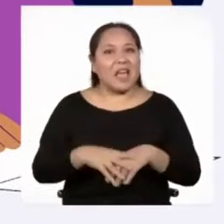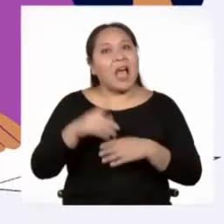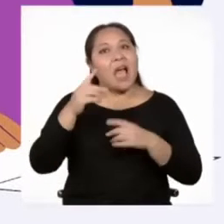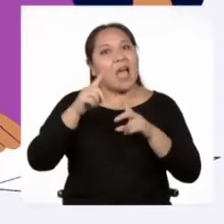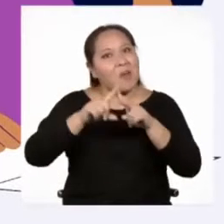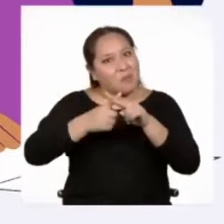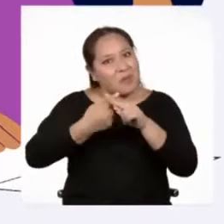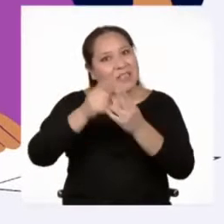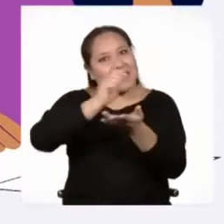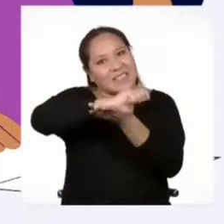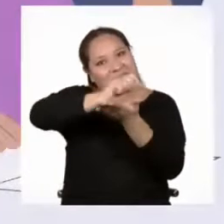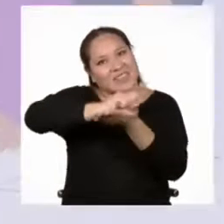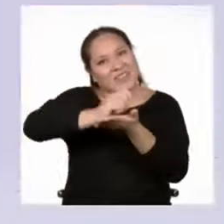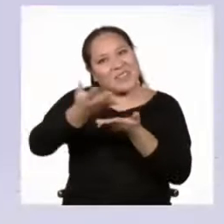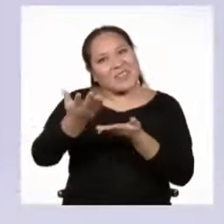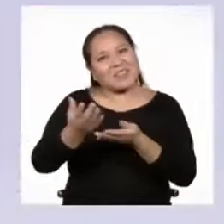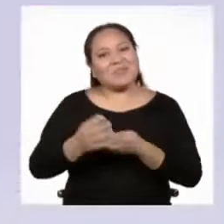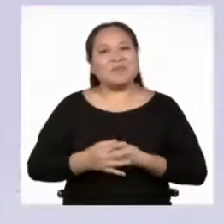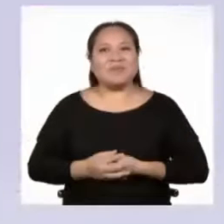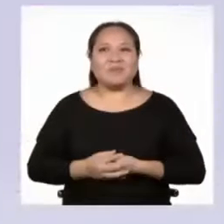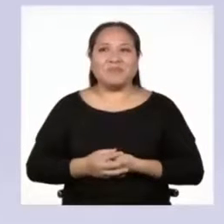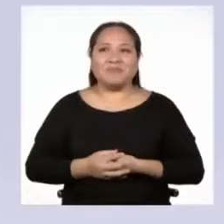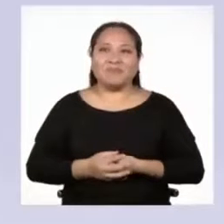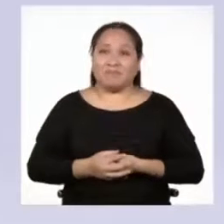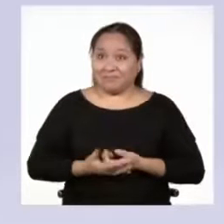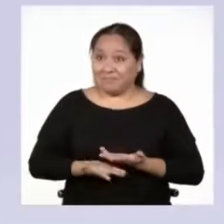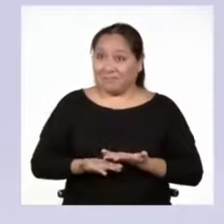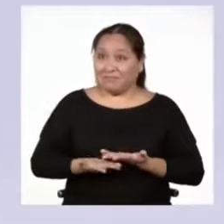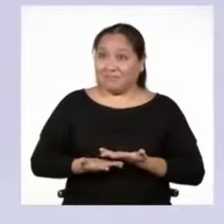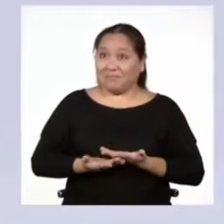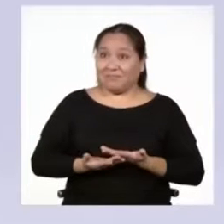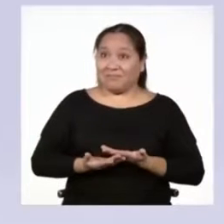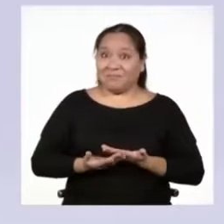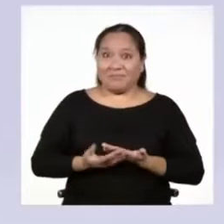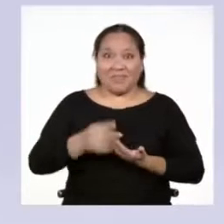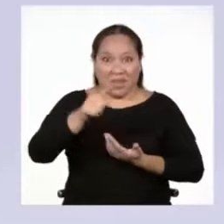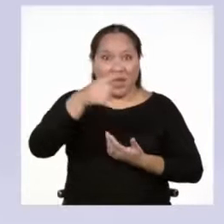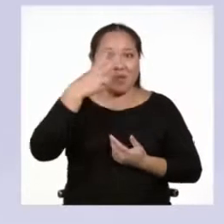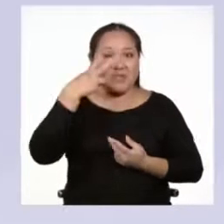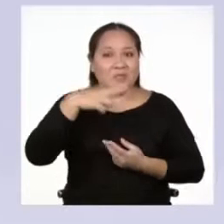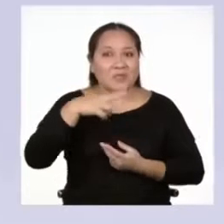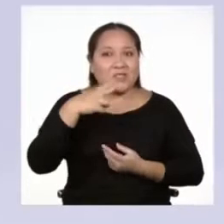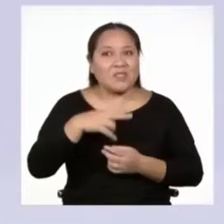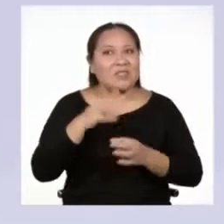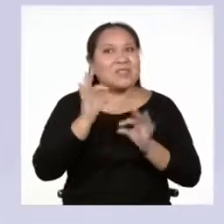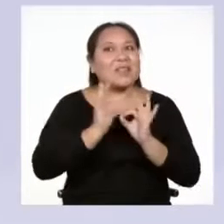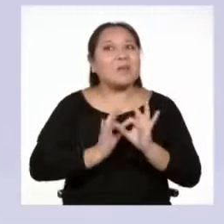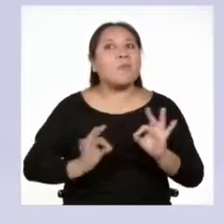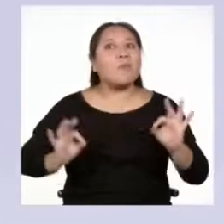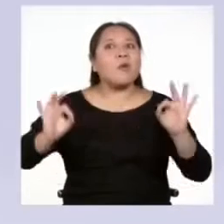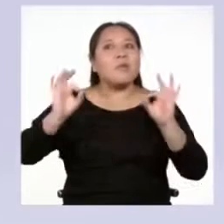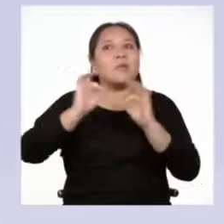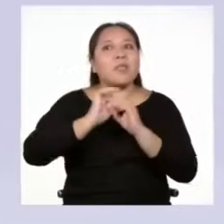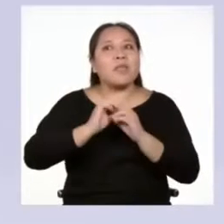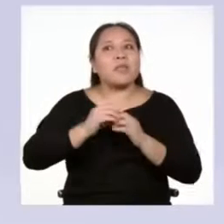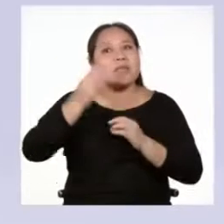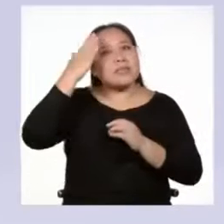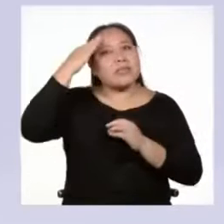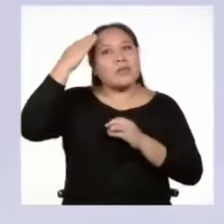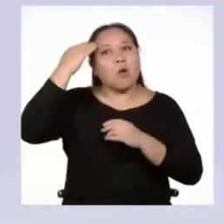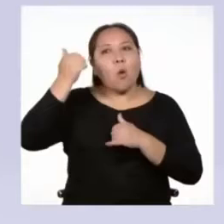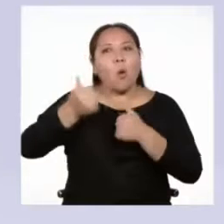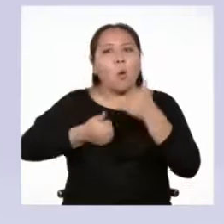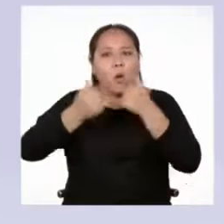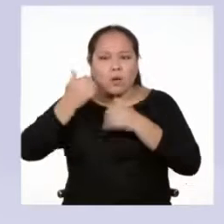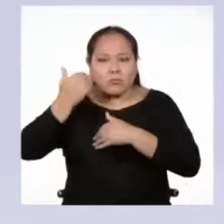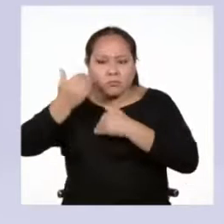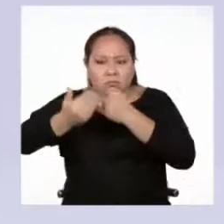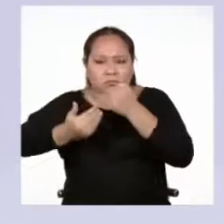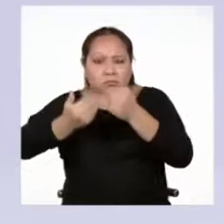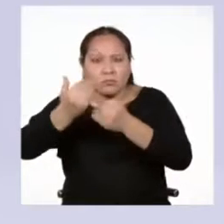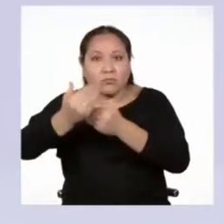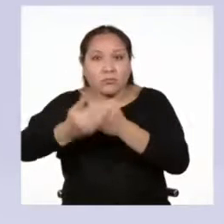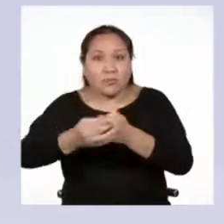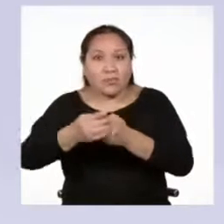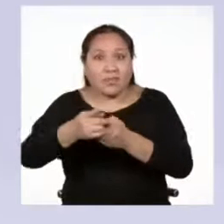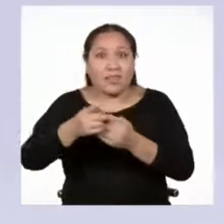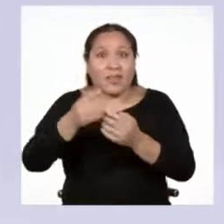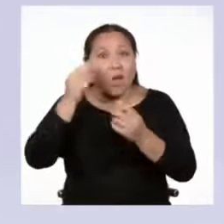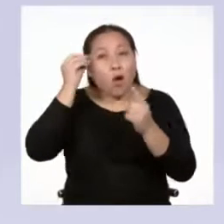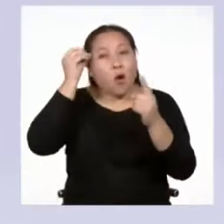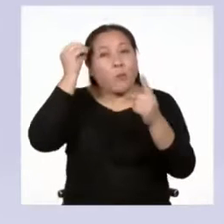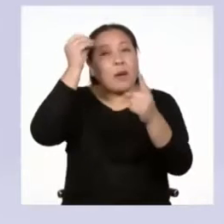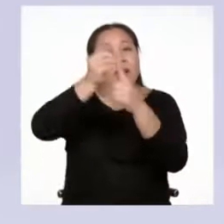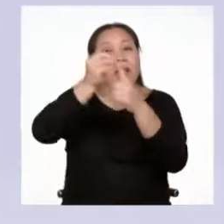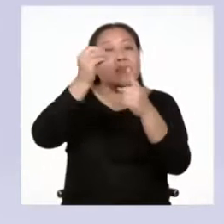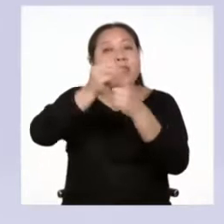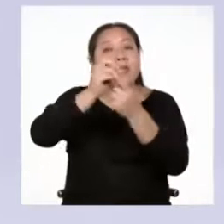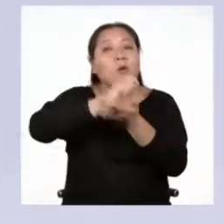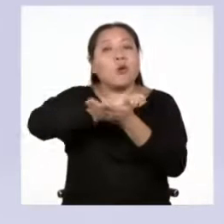escribir. ¿Qué tal? Como hemos podido ver, es muy importante saber cuál es el propósito que tenemos al escribir un texto, ya que